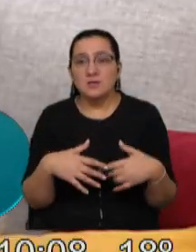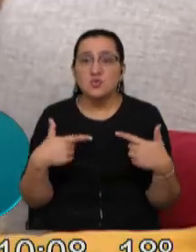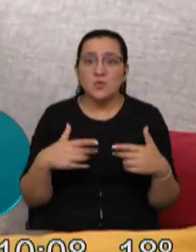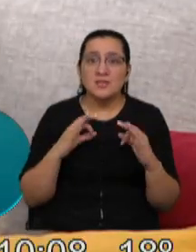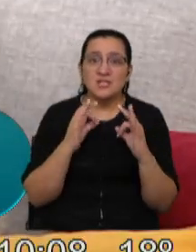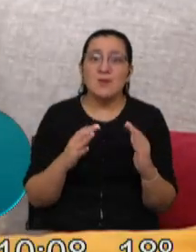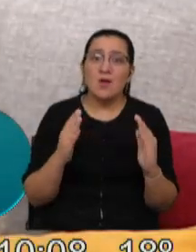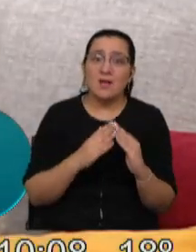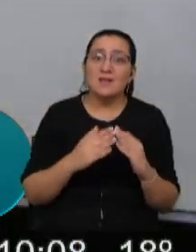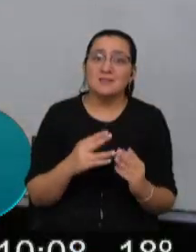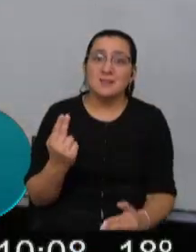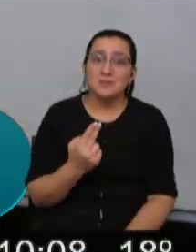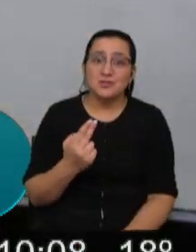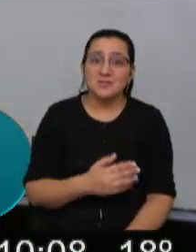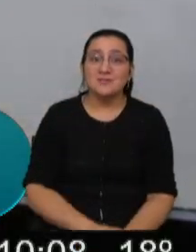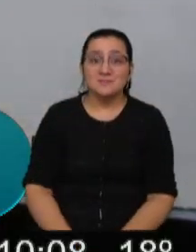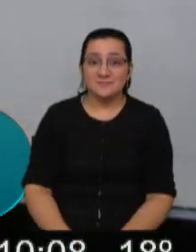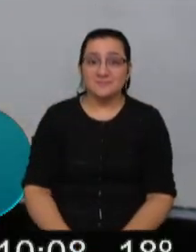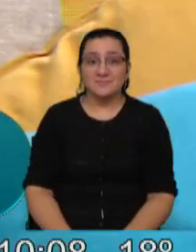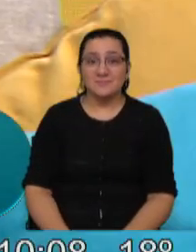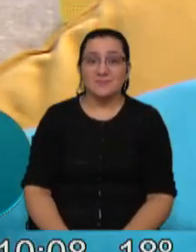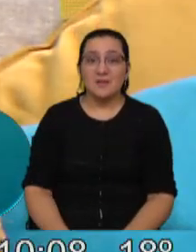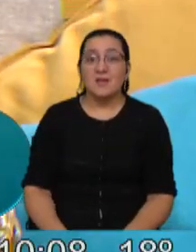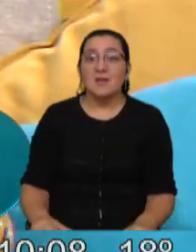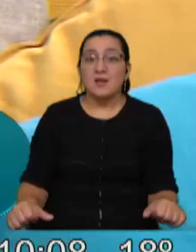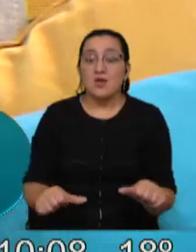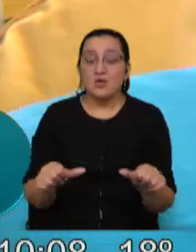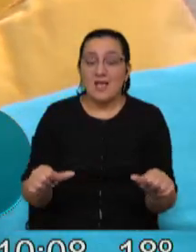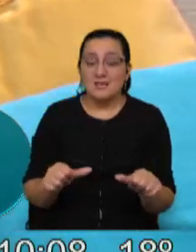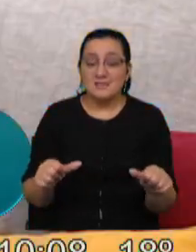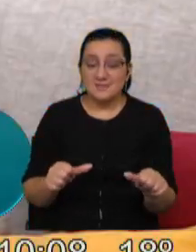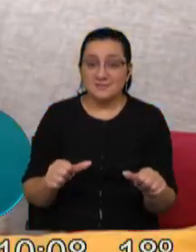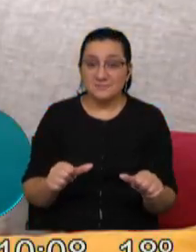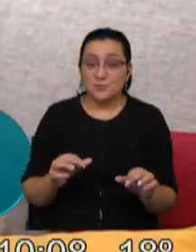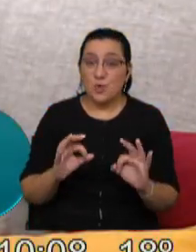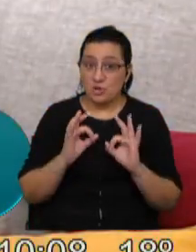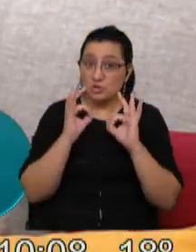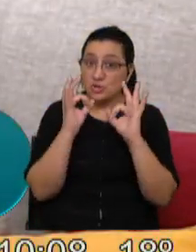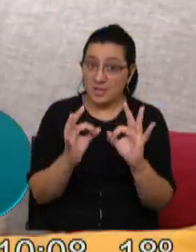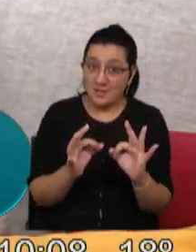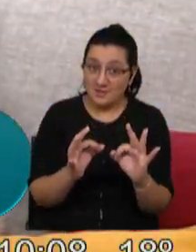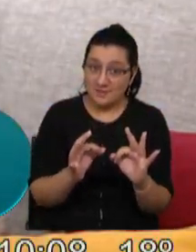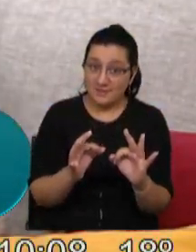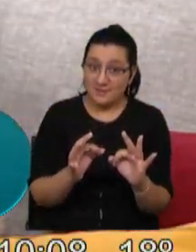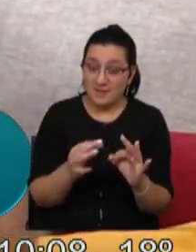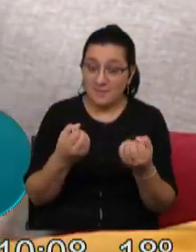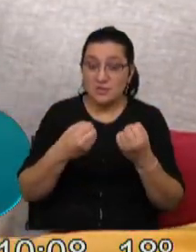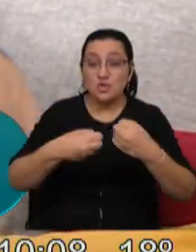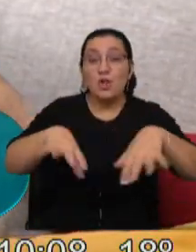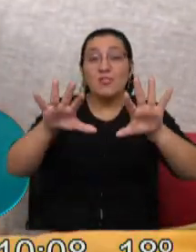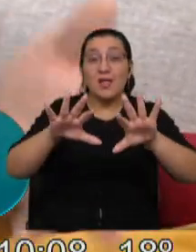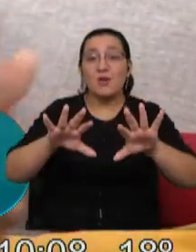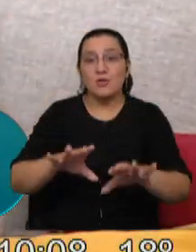Pero lo que hace... Qué suerte que llegamos porque me estaba haciendo. Lo que se hace es... cuando llega, en vez de soltarlo y que